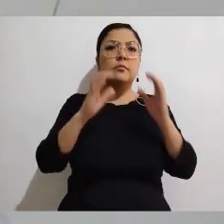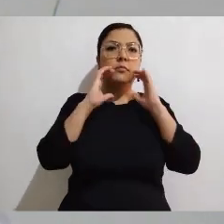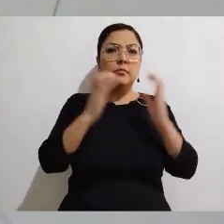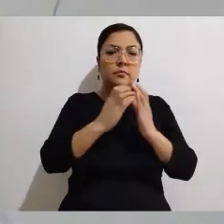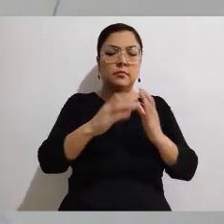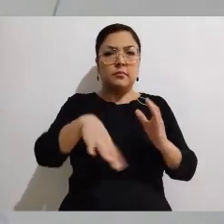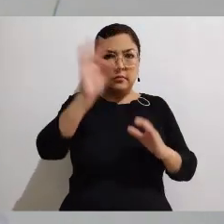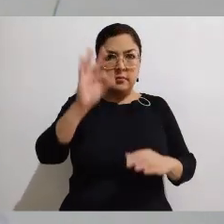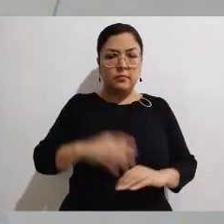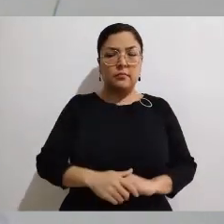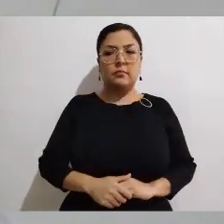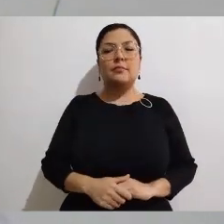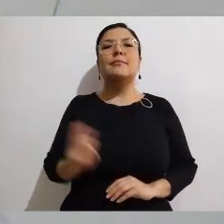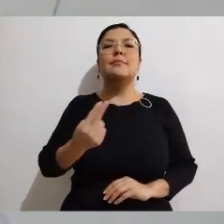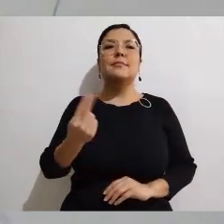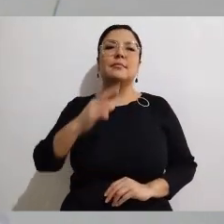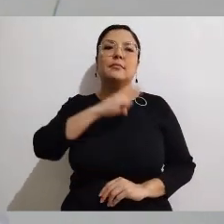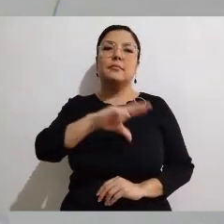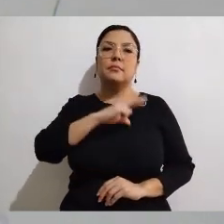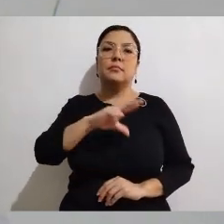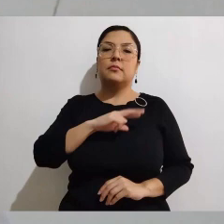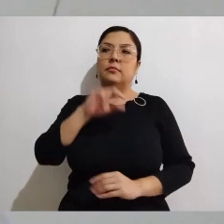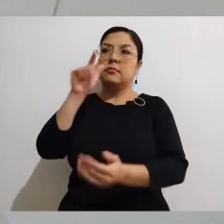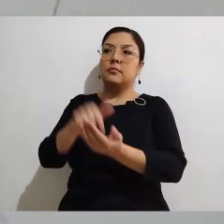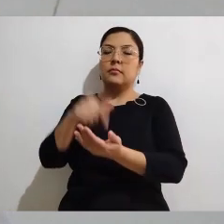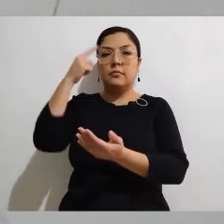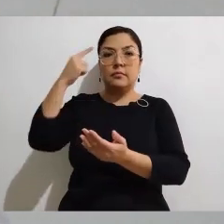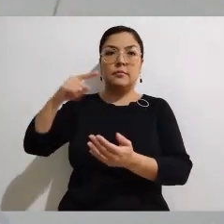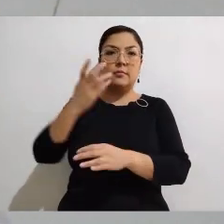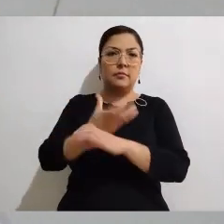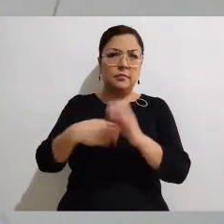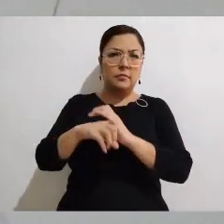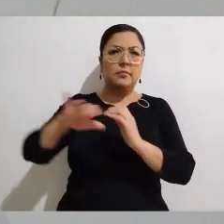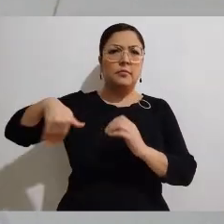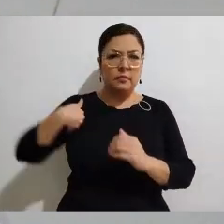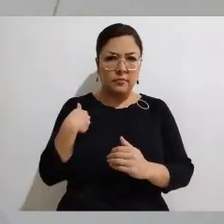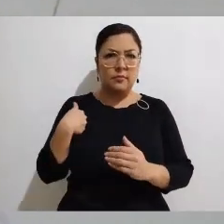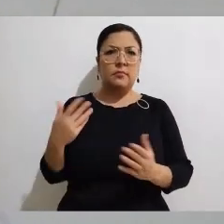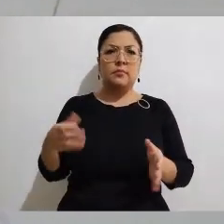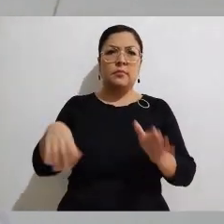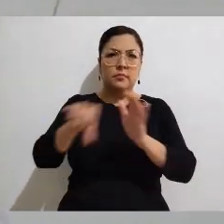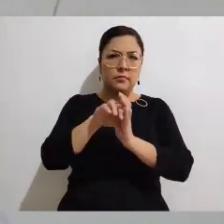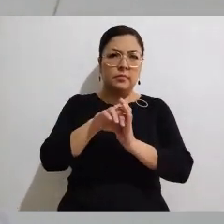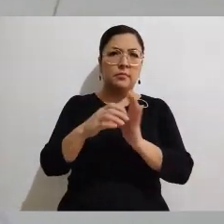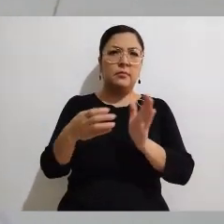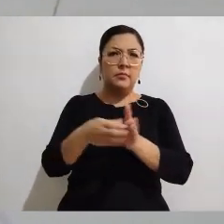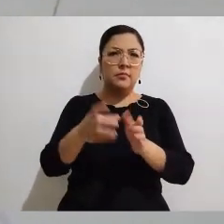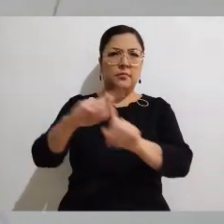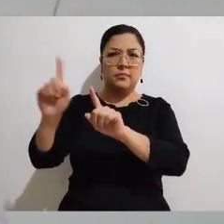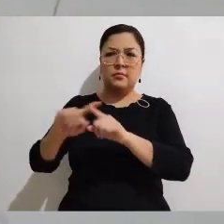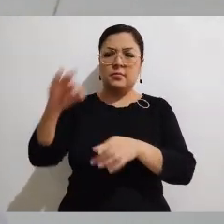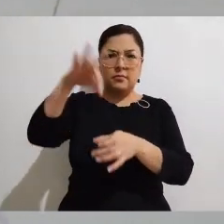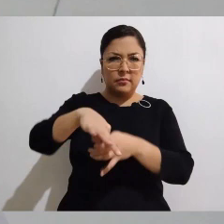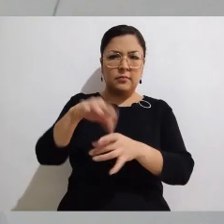arrendar una bodega para poder ahí concentrar todo el material electoral, las urnas, los paquetes